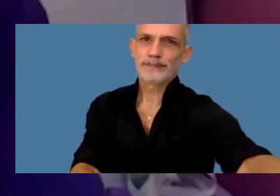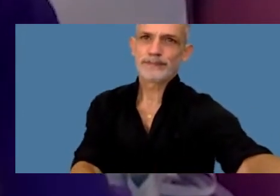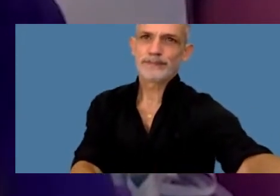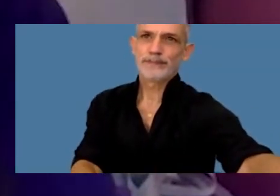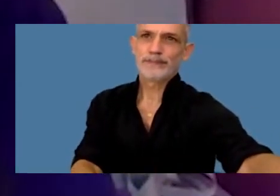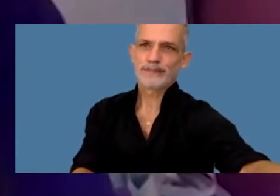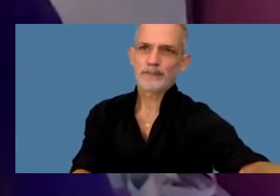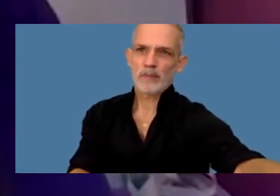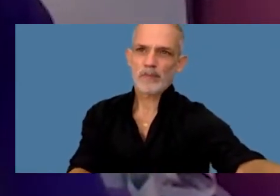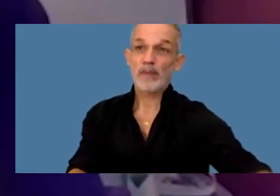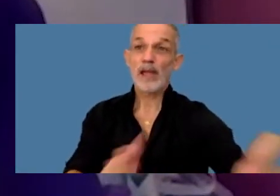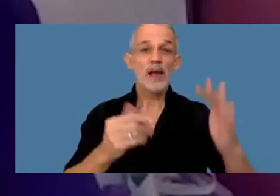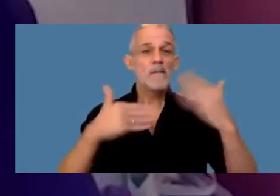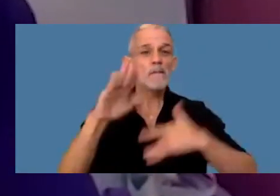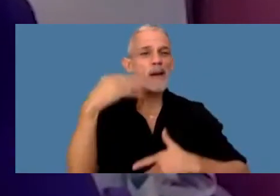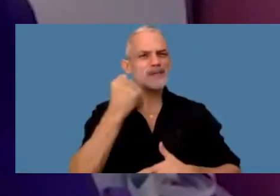parece,